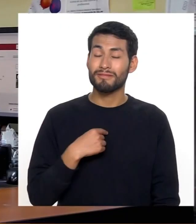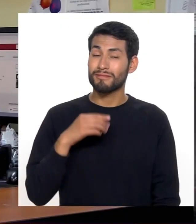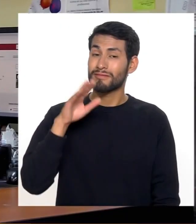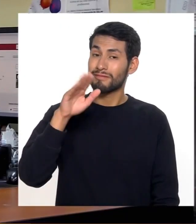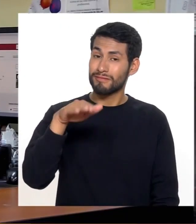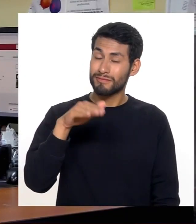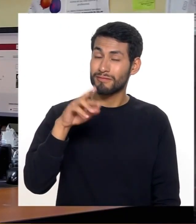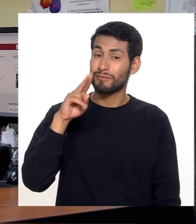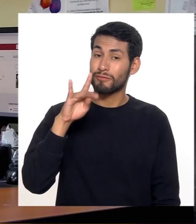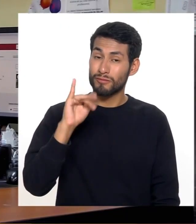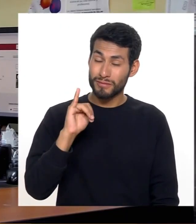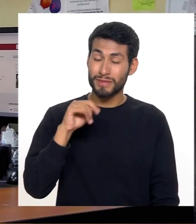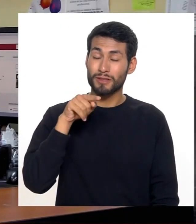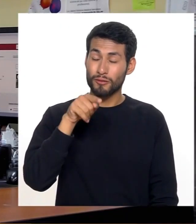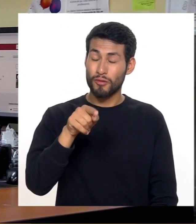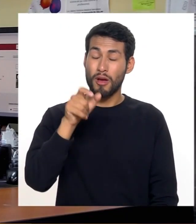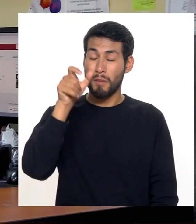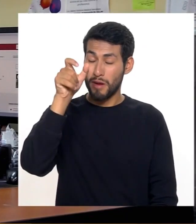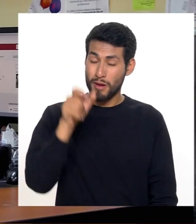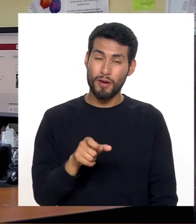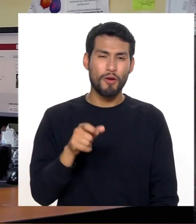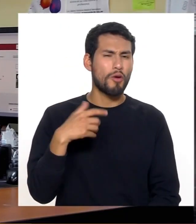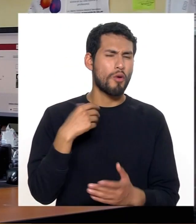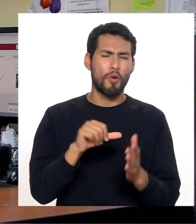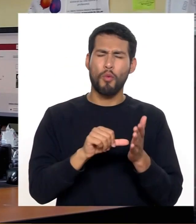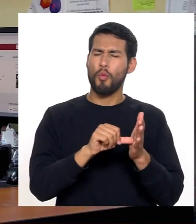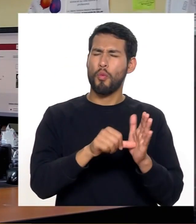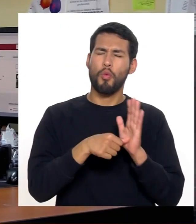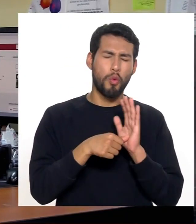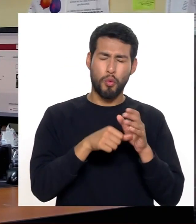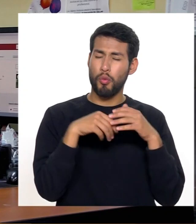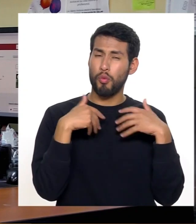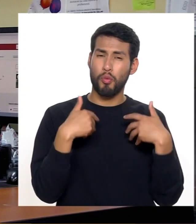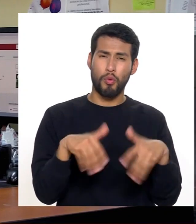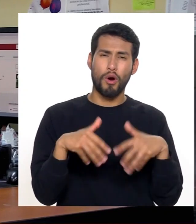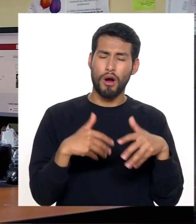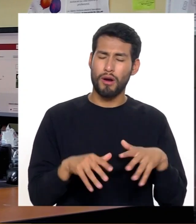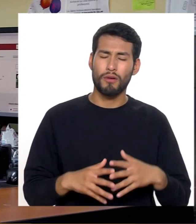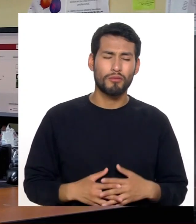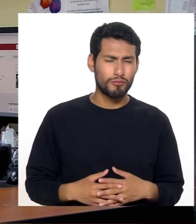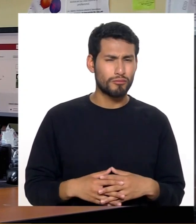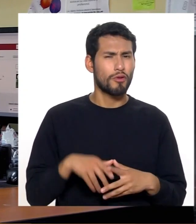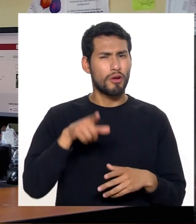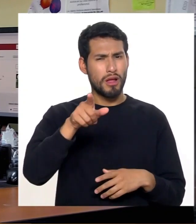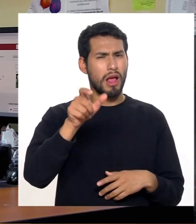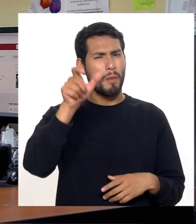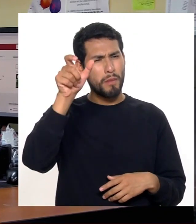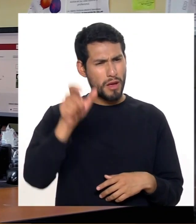Rubí, quiero decirte que eres una persona admirable,